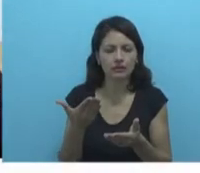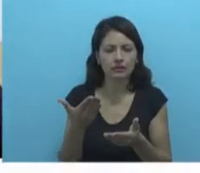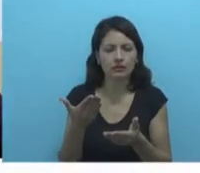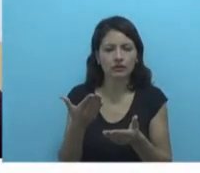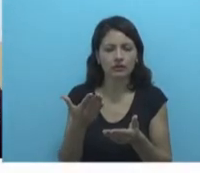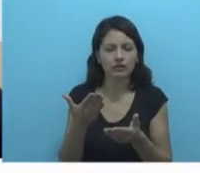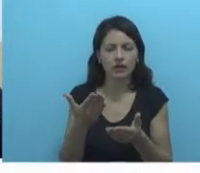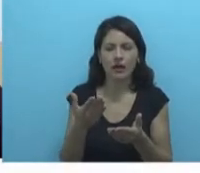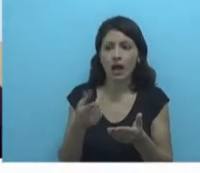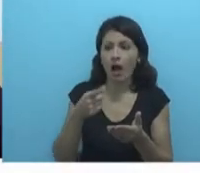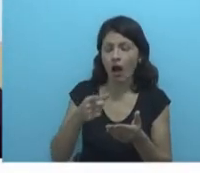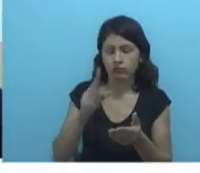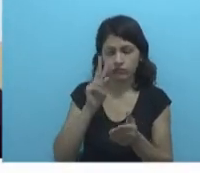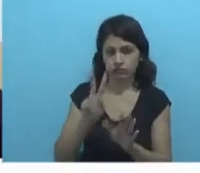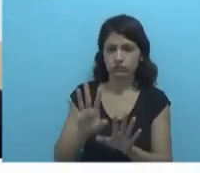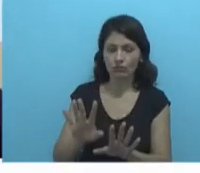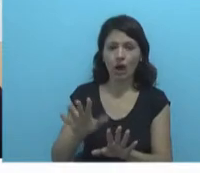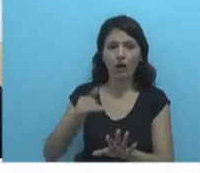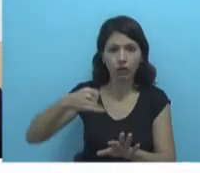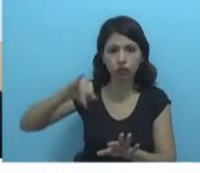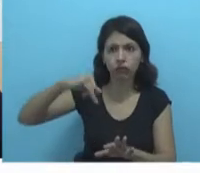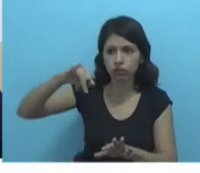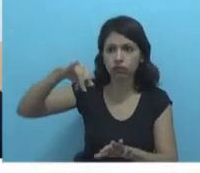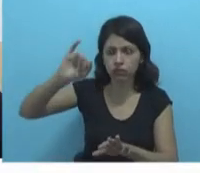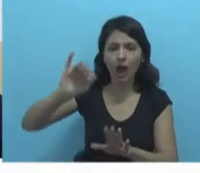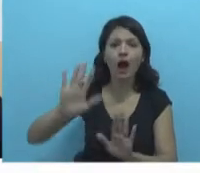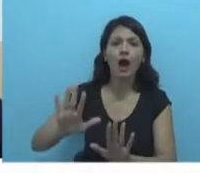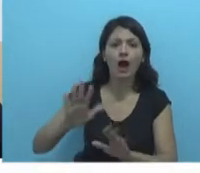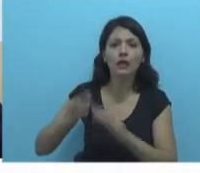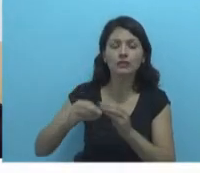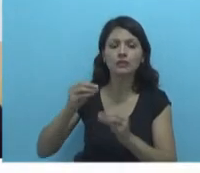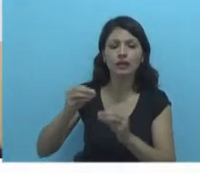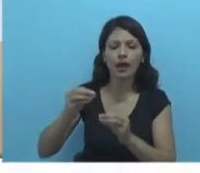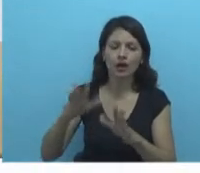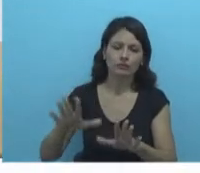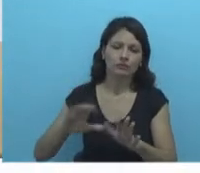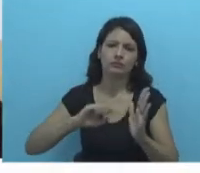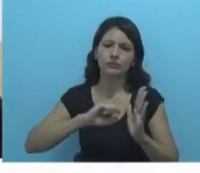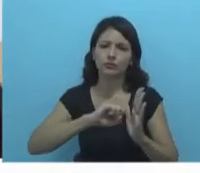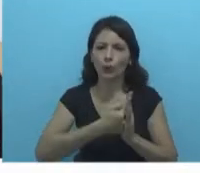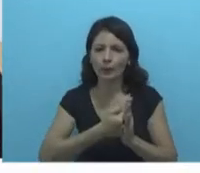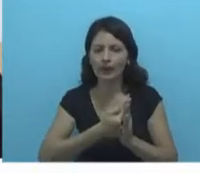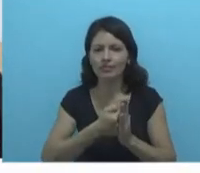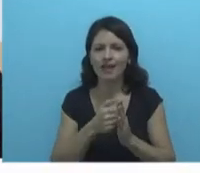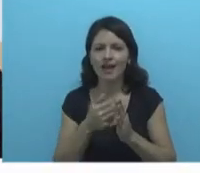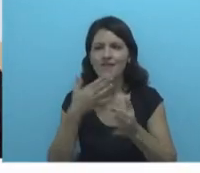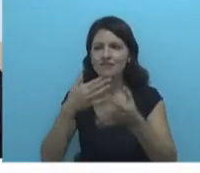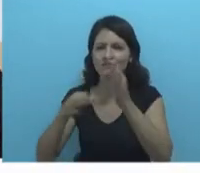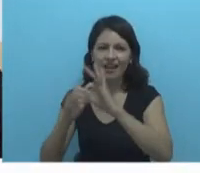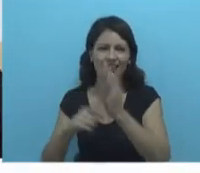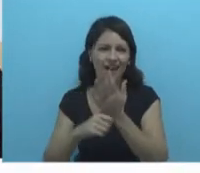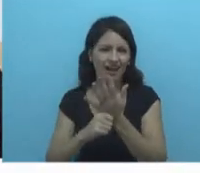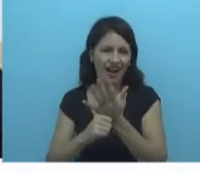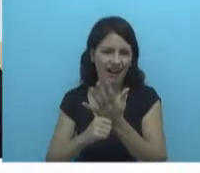reacción a un índice inflacionario, en este caso le toca una medida de este tipo